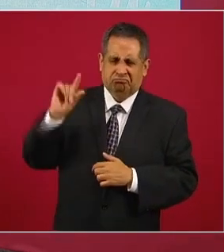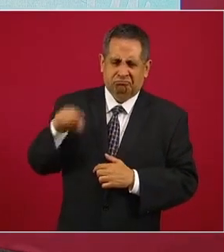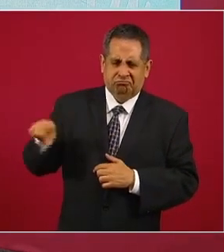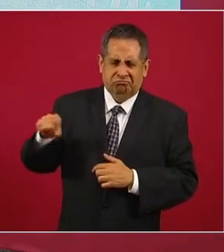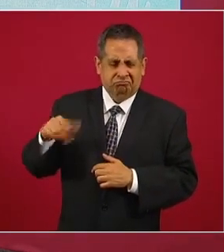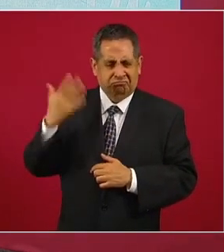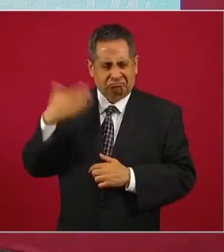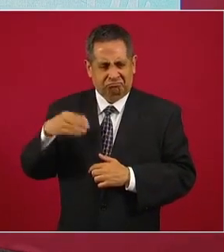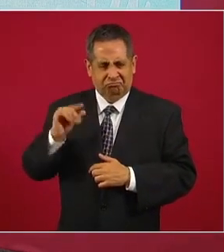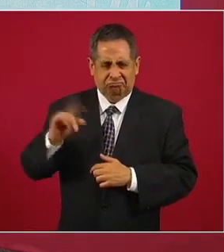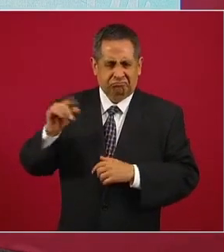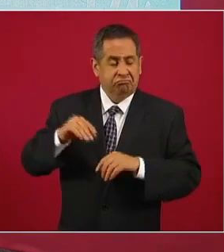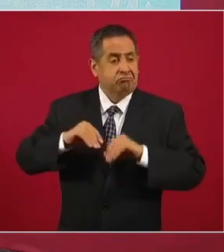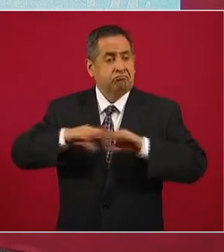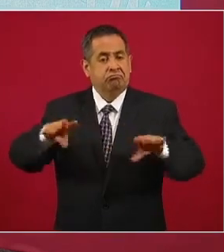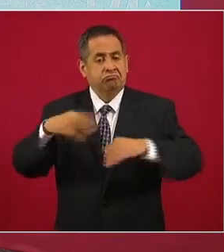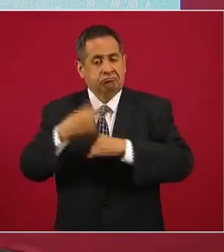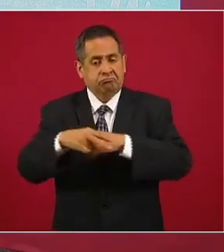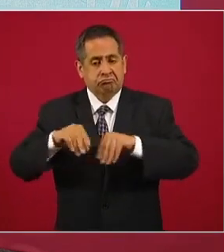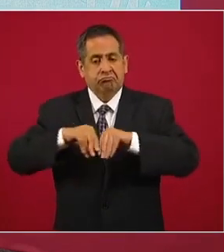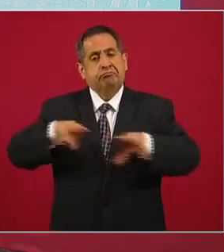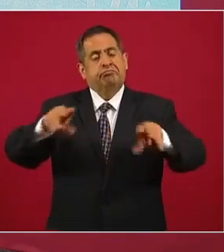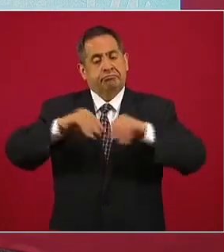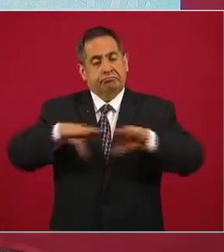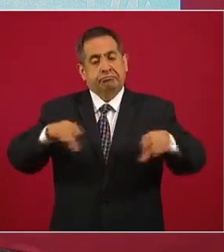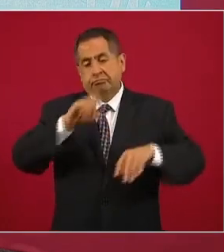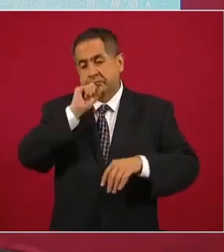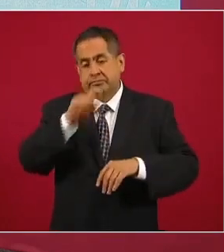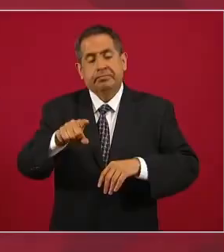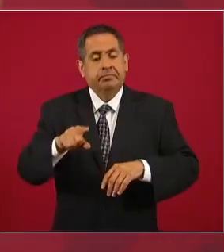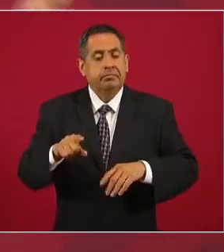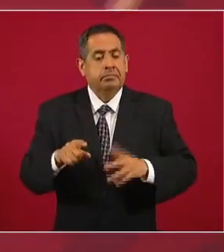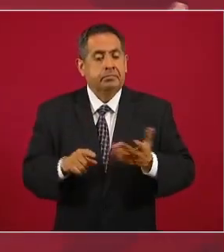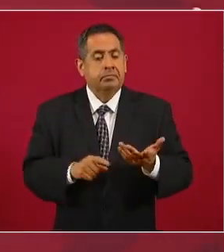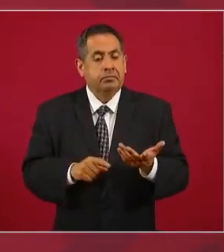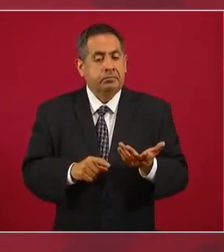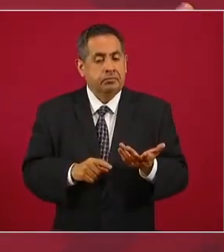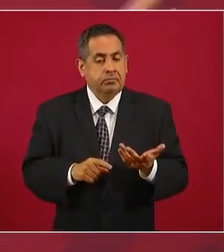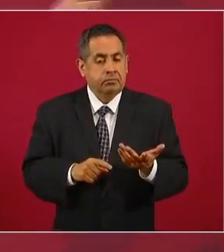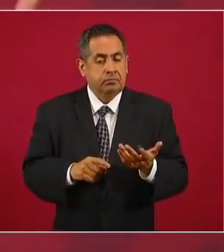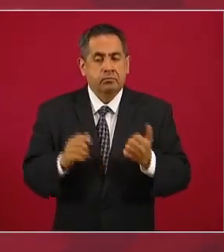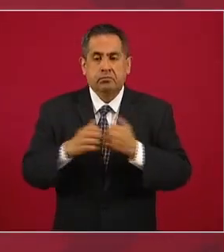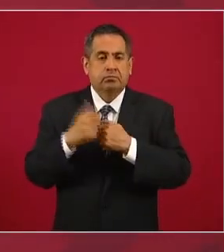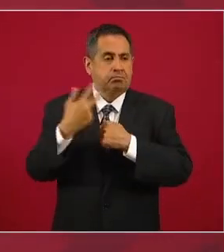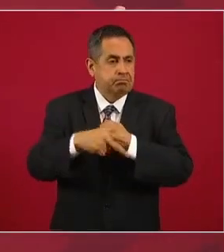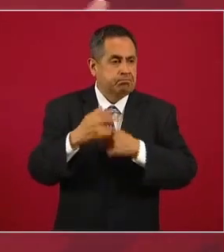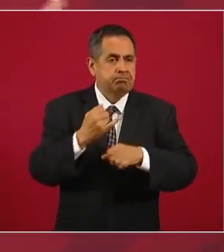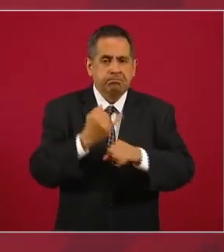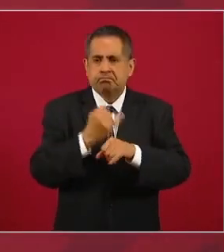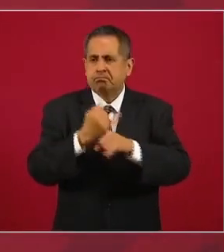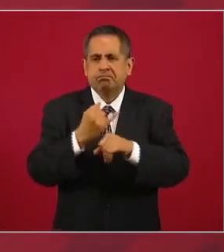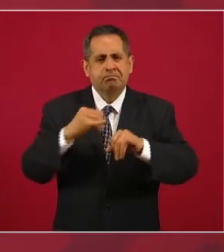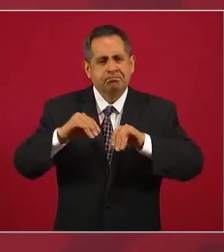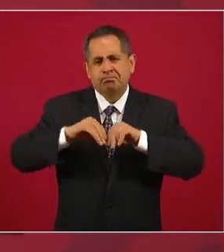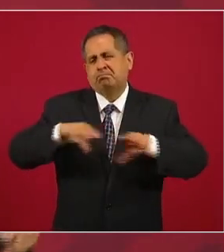profesionales, se va a transmitir y también en los medios,